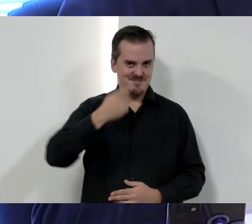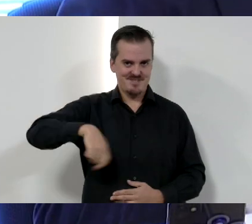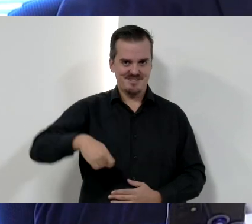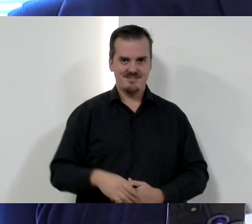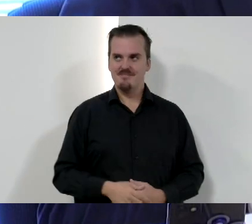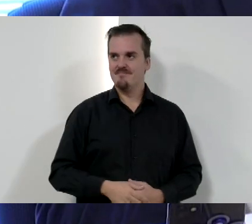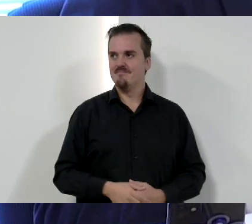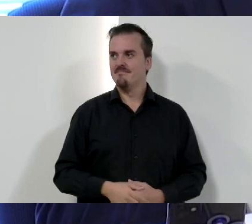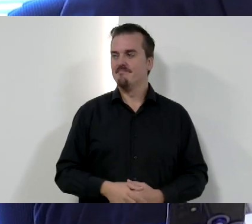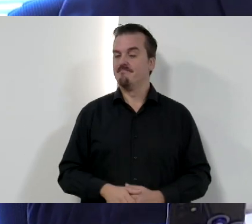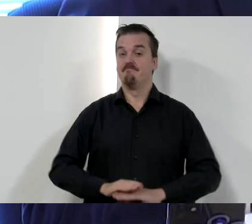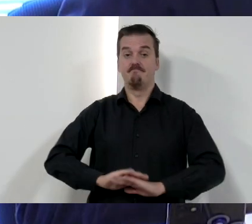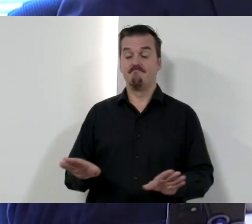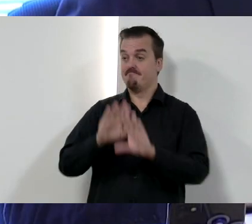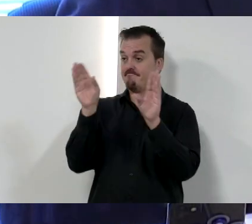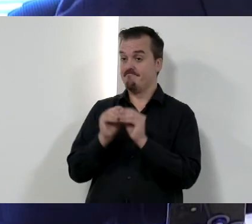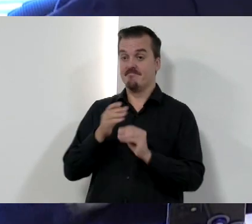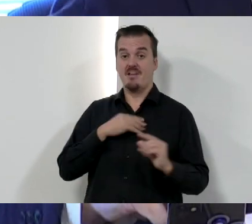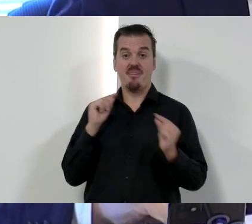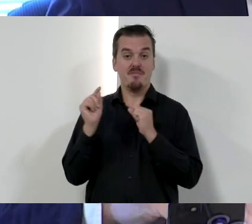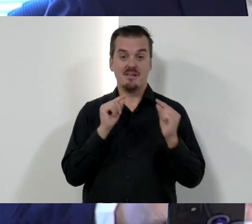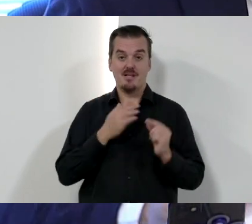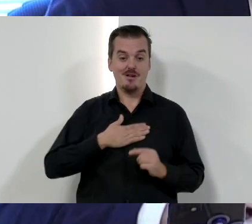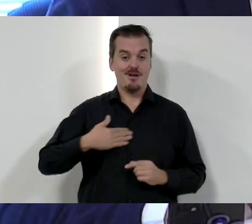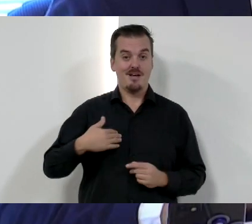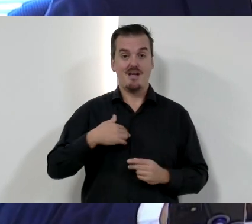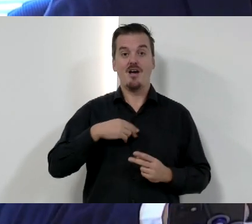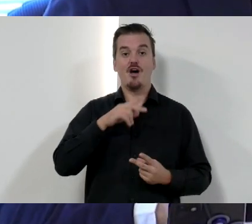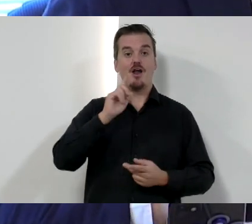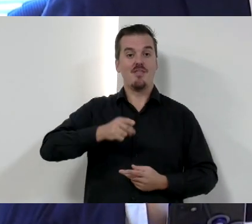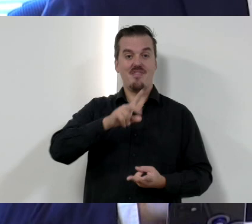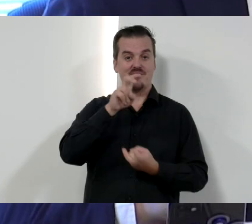que no va a haber... No va a haber debate de ordenanzas fiscales, solamente la modificación respecto al transporte,